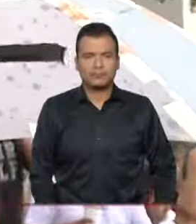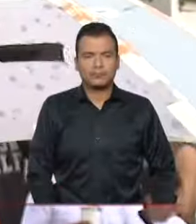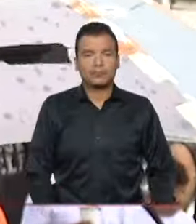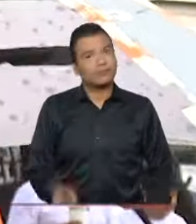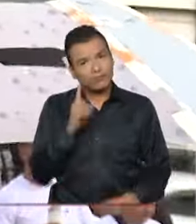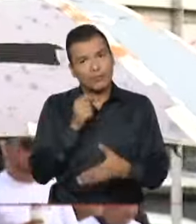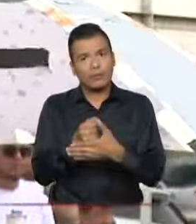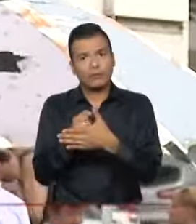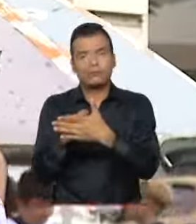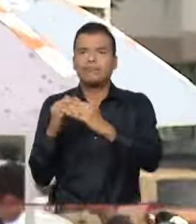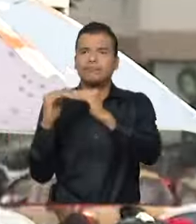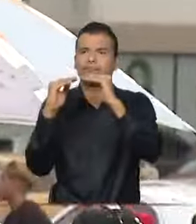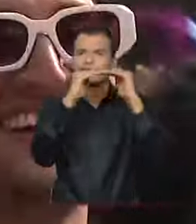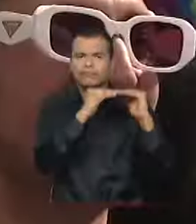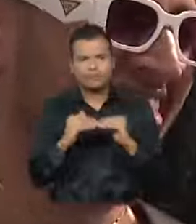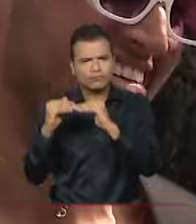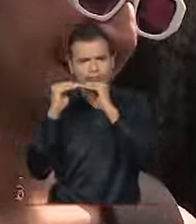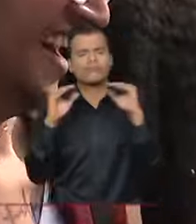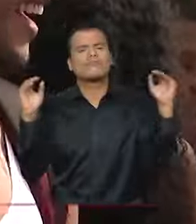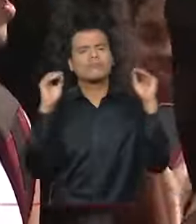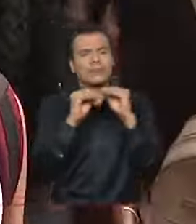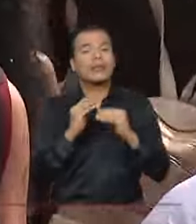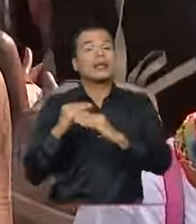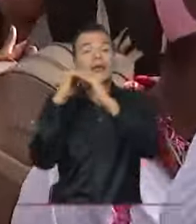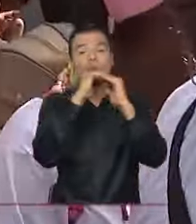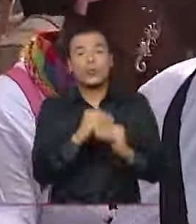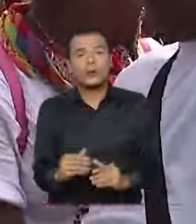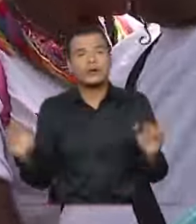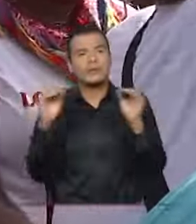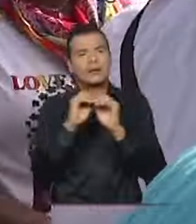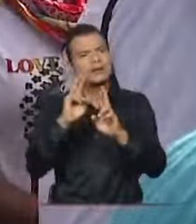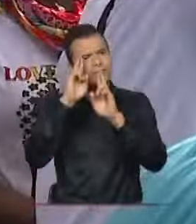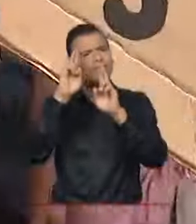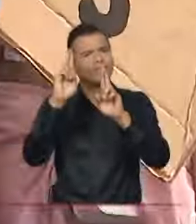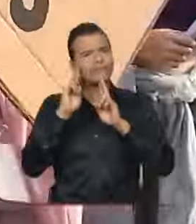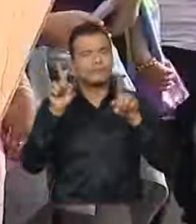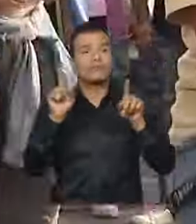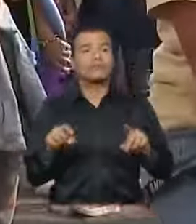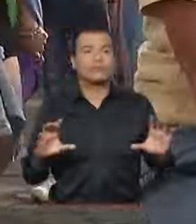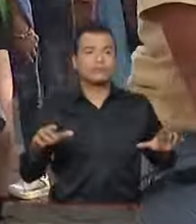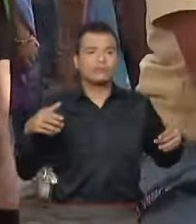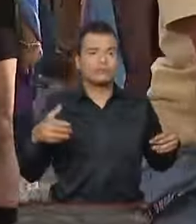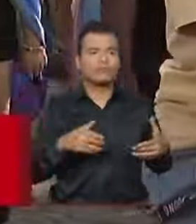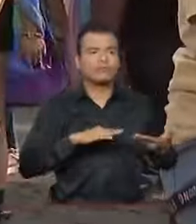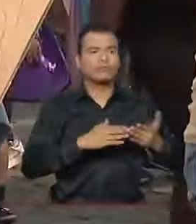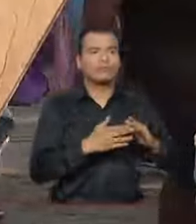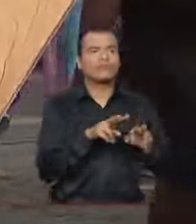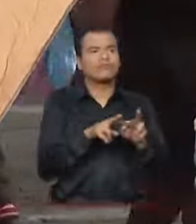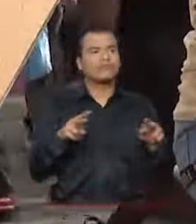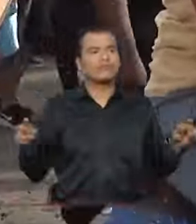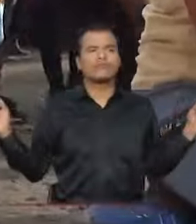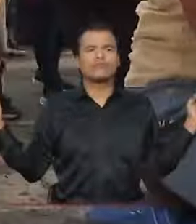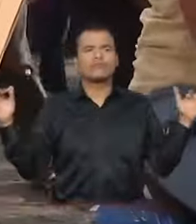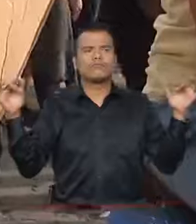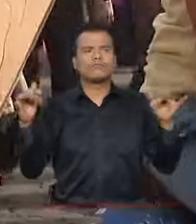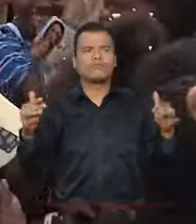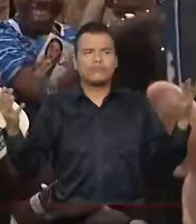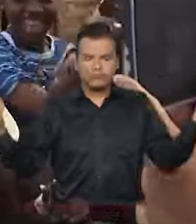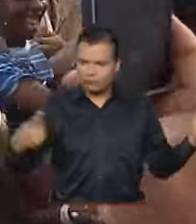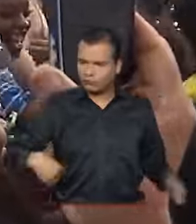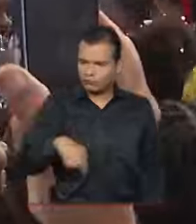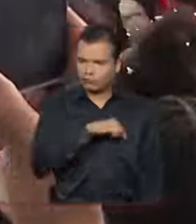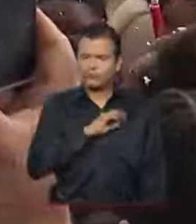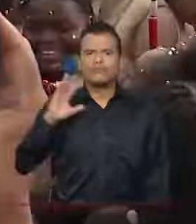Igualdad y respeto, esas fueron las consignas de la población diversa que una vez más se dio cita en las calles de Cali para gritar "Somos